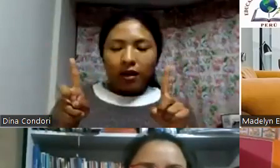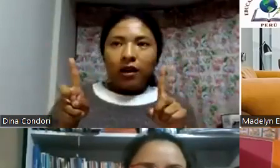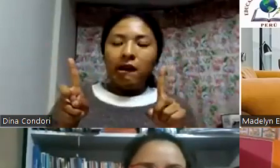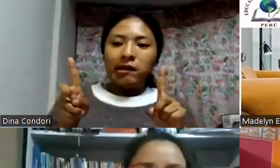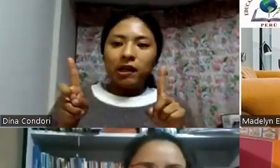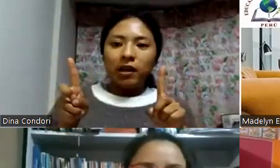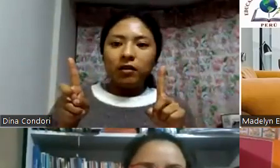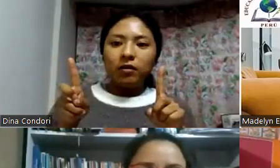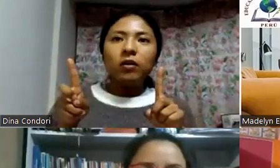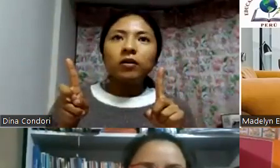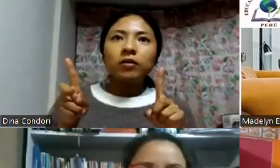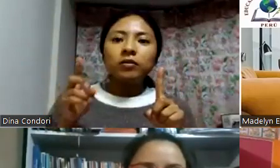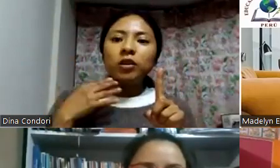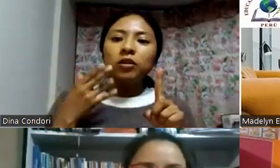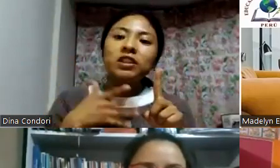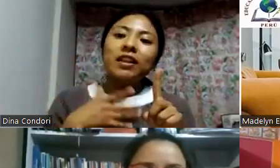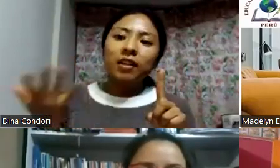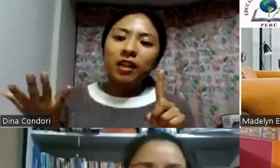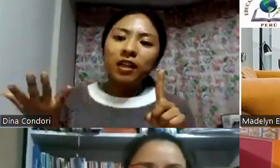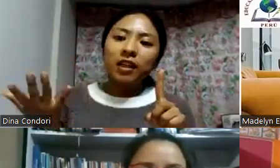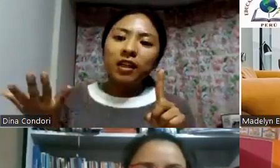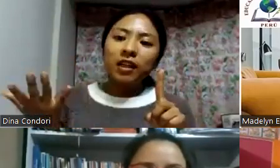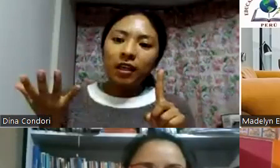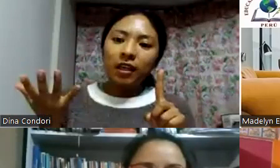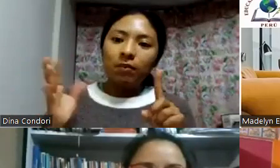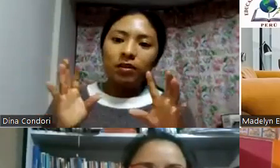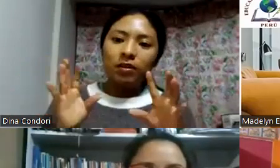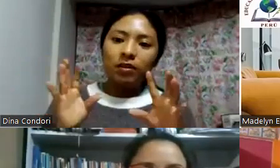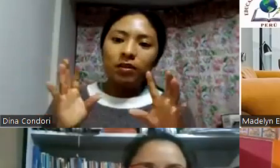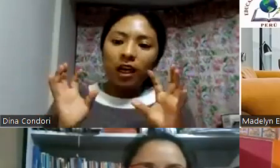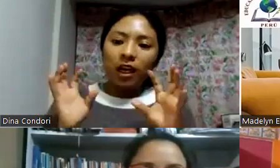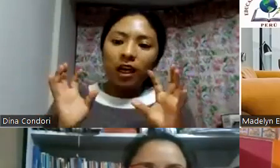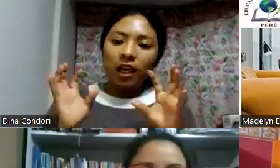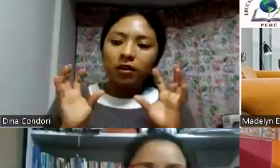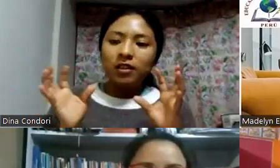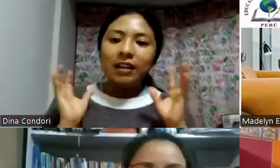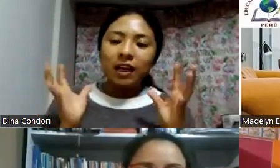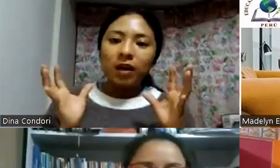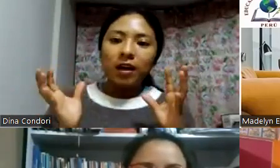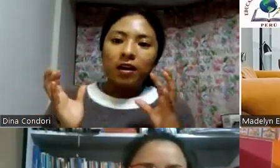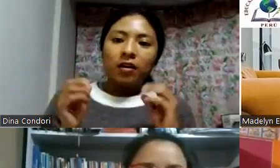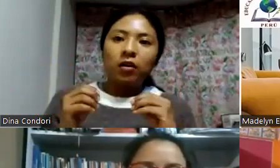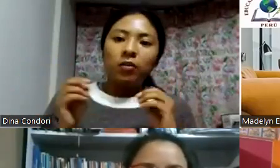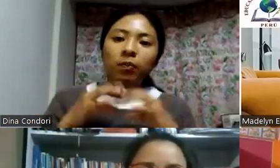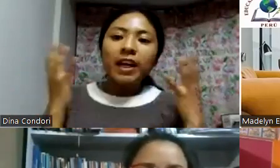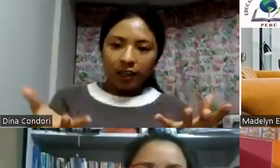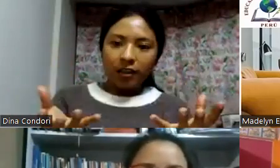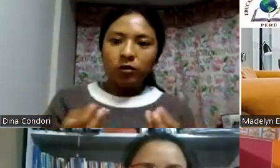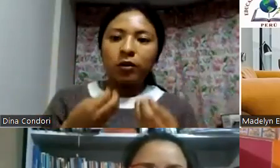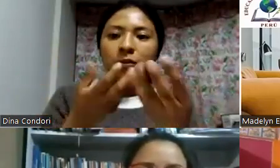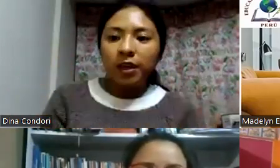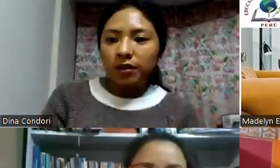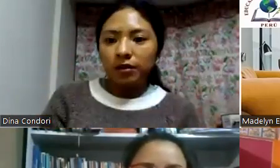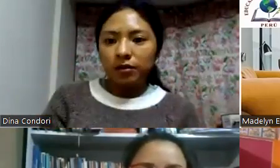debatientes, no, yo no sentí que mencionaron en sí el tema como parte de